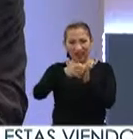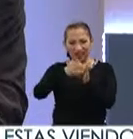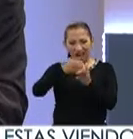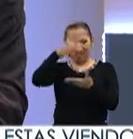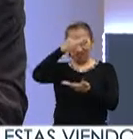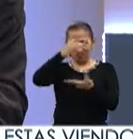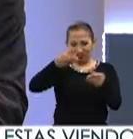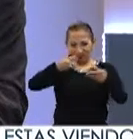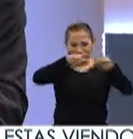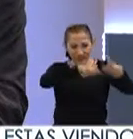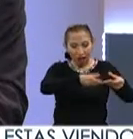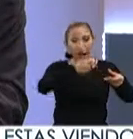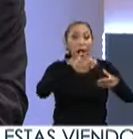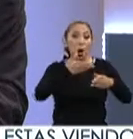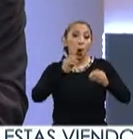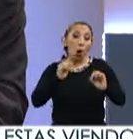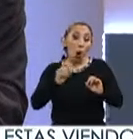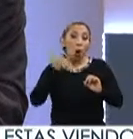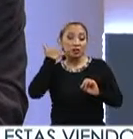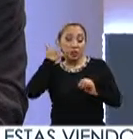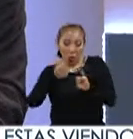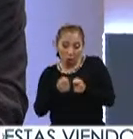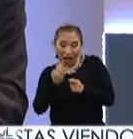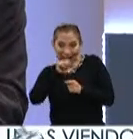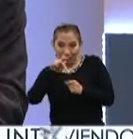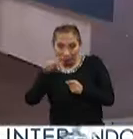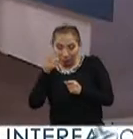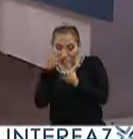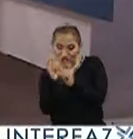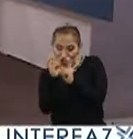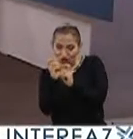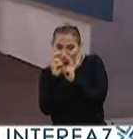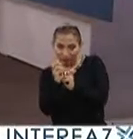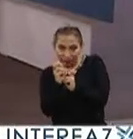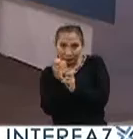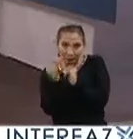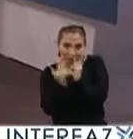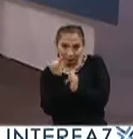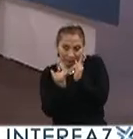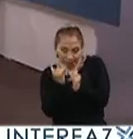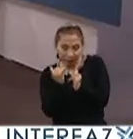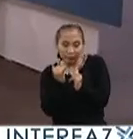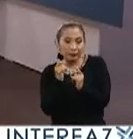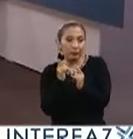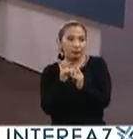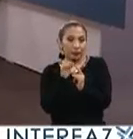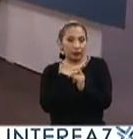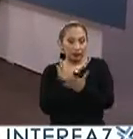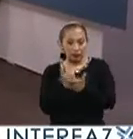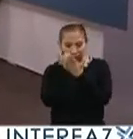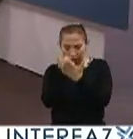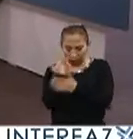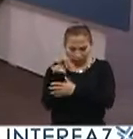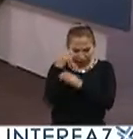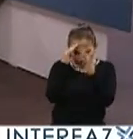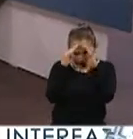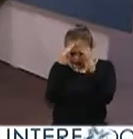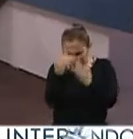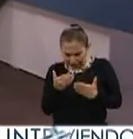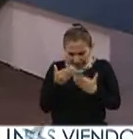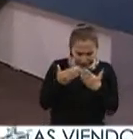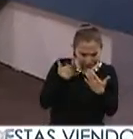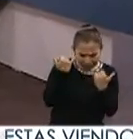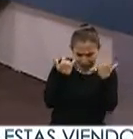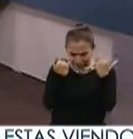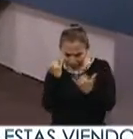centros comerciales. Así es, hasta desde el celular, aplicaciones, juegos en tu teléfono que te ayudan a incentivar